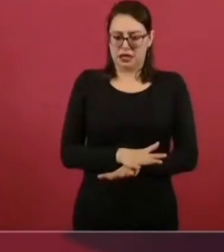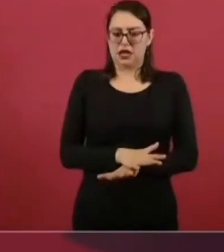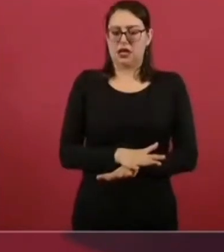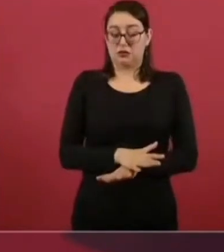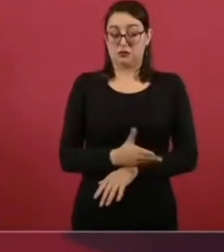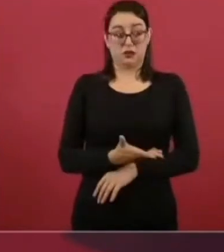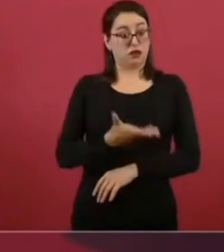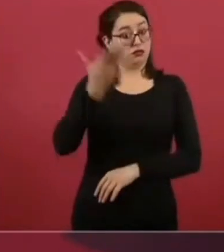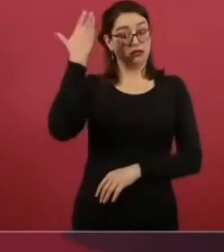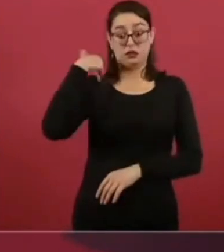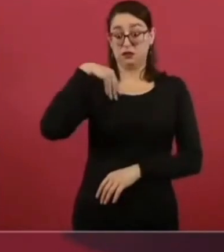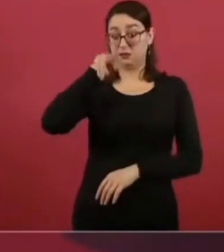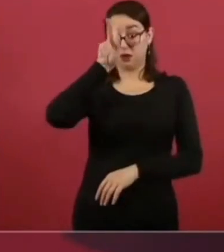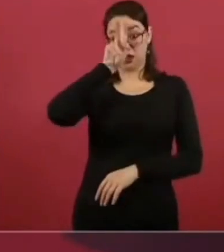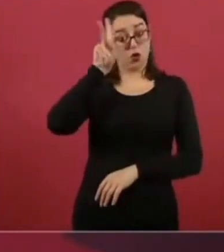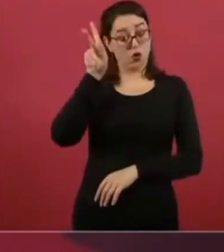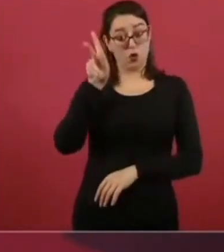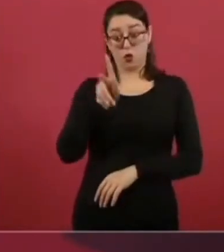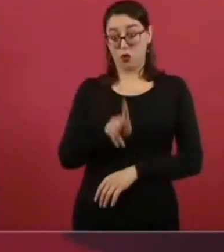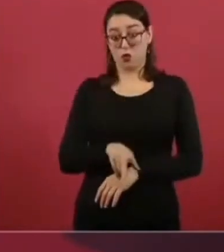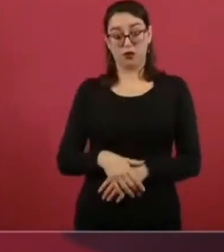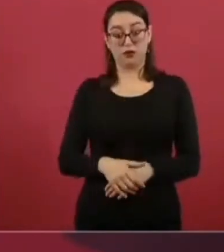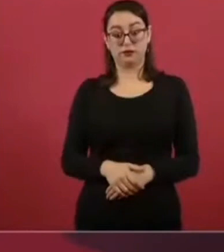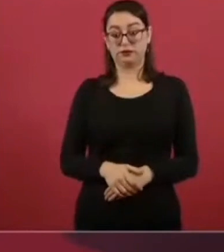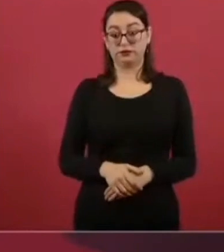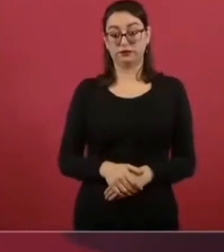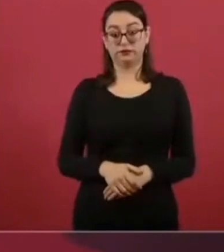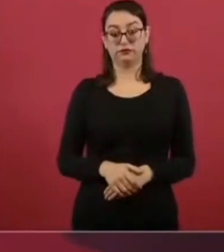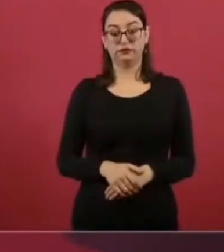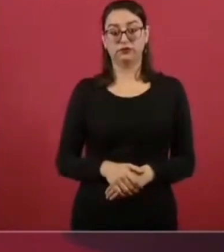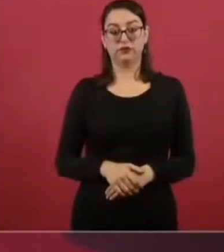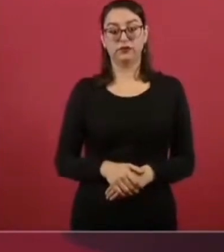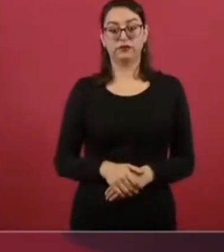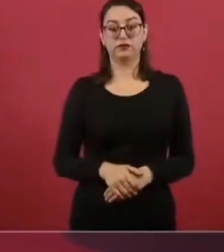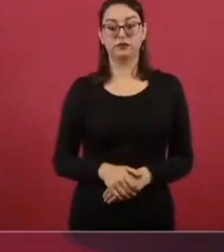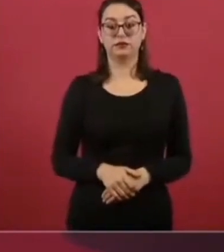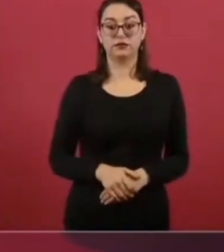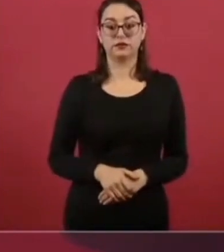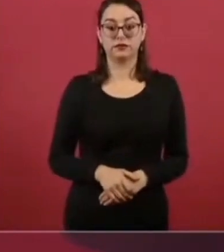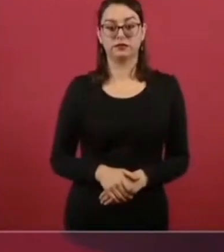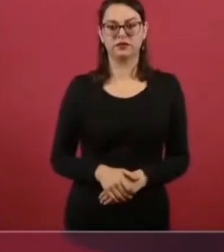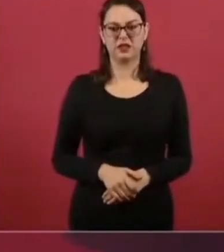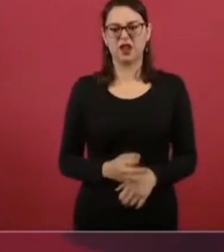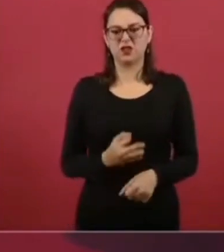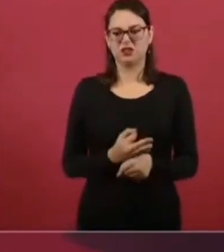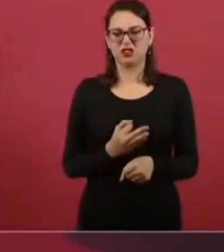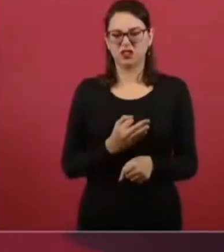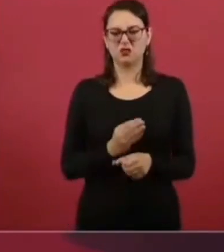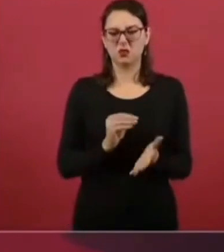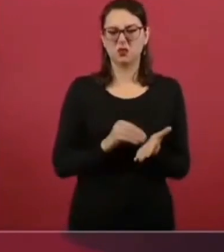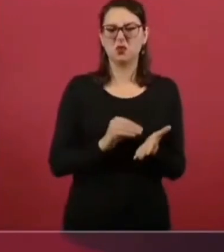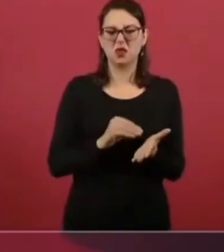peor. Lo que queda ahí de Televisa es este segmento, ¿no?